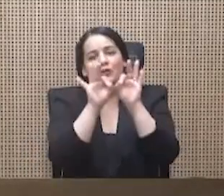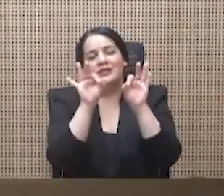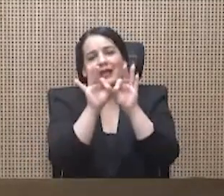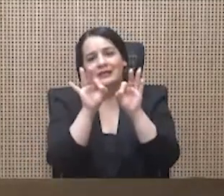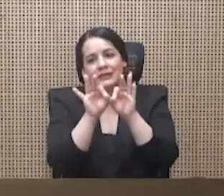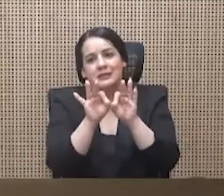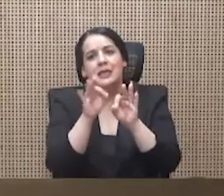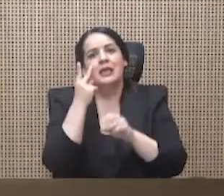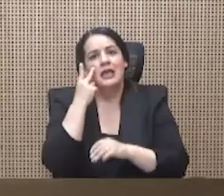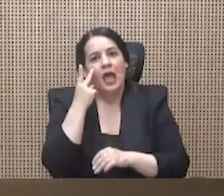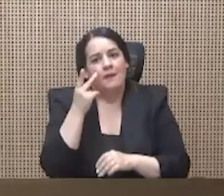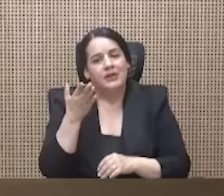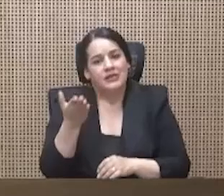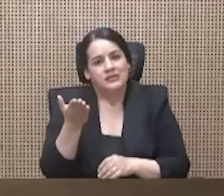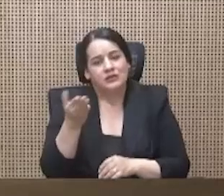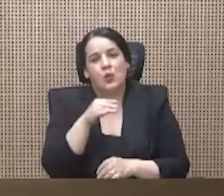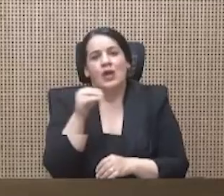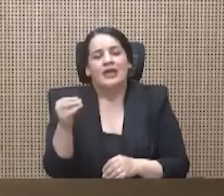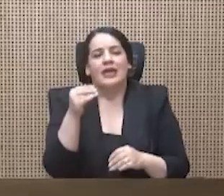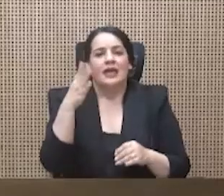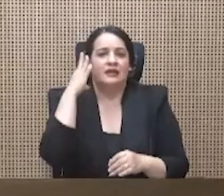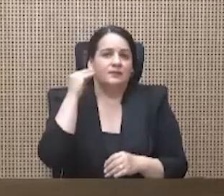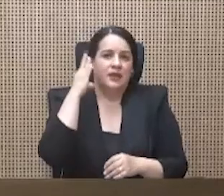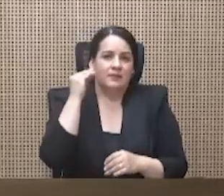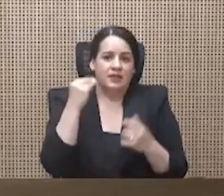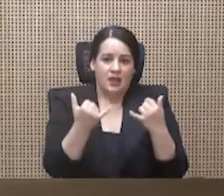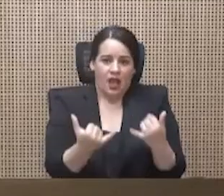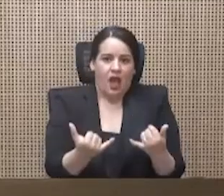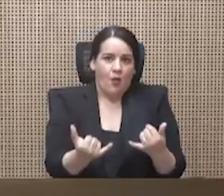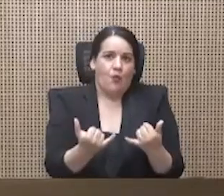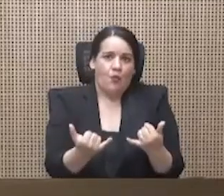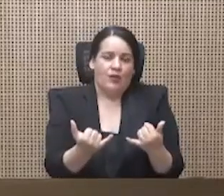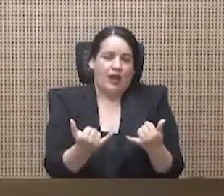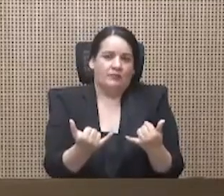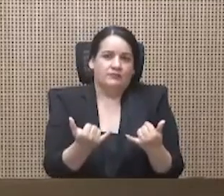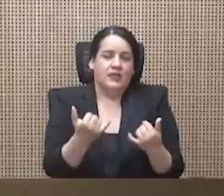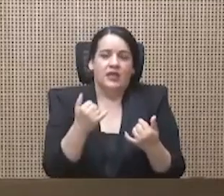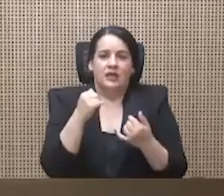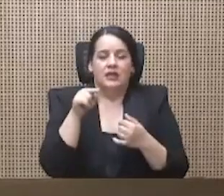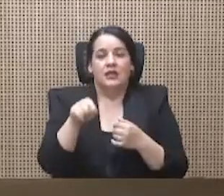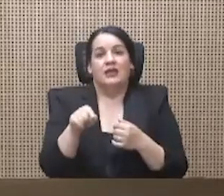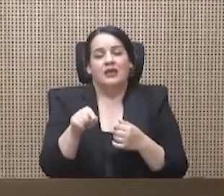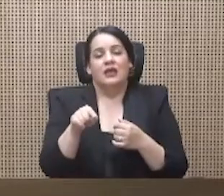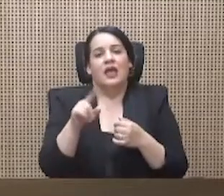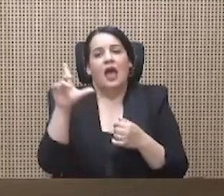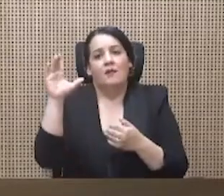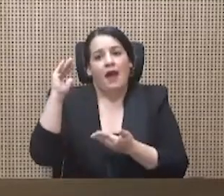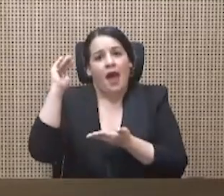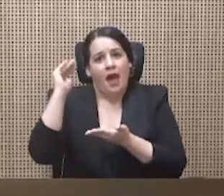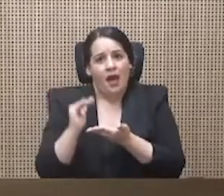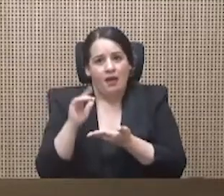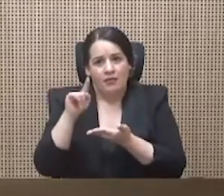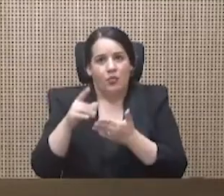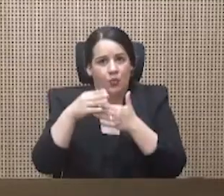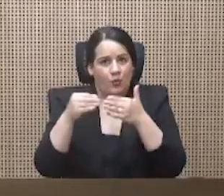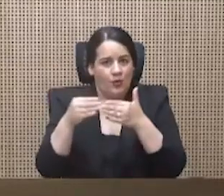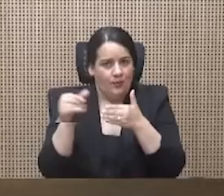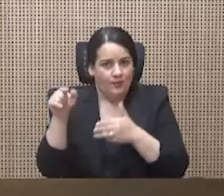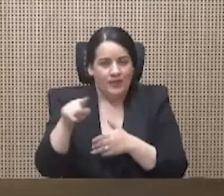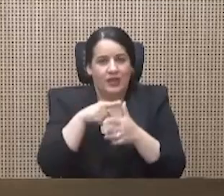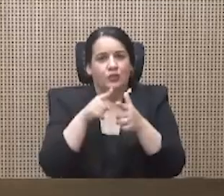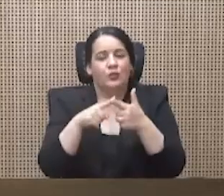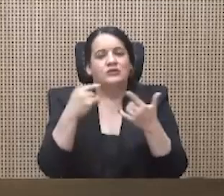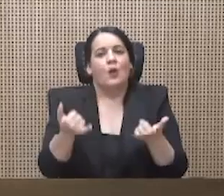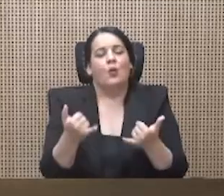apreciación que es la que experimentamos el día de hoy. Ciertamente le corresponde al Banco Central tomar decisiones